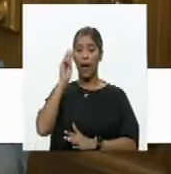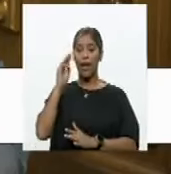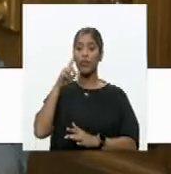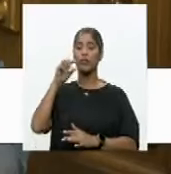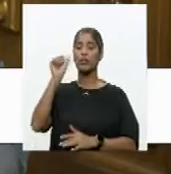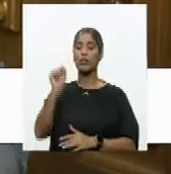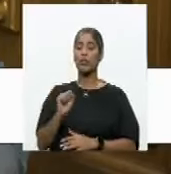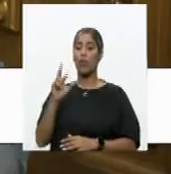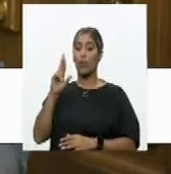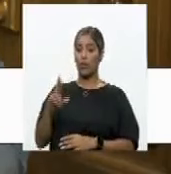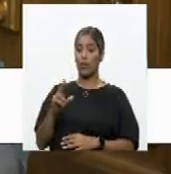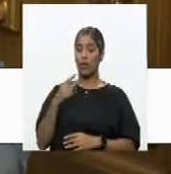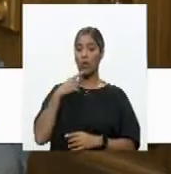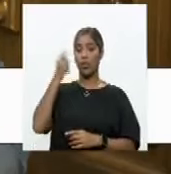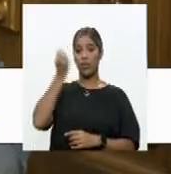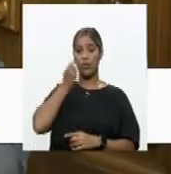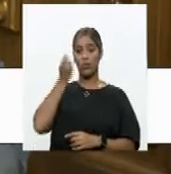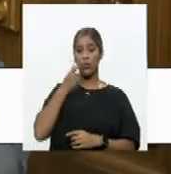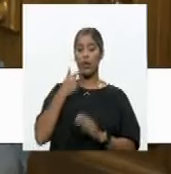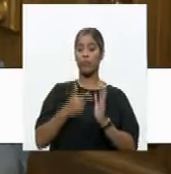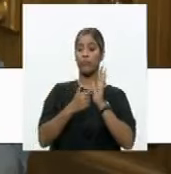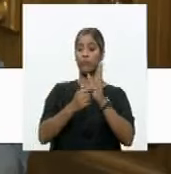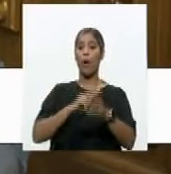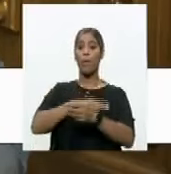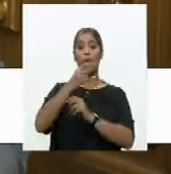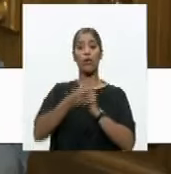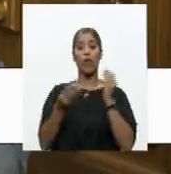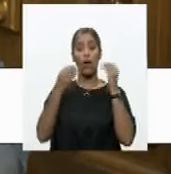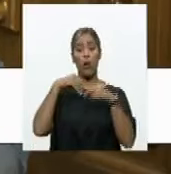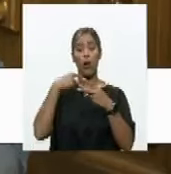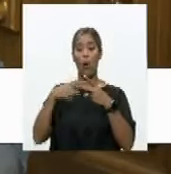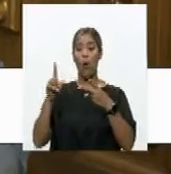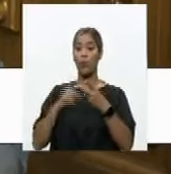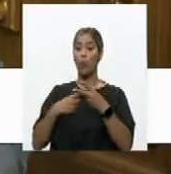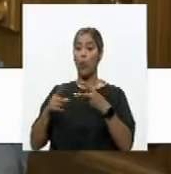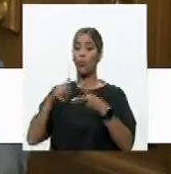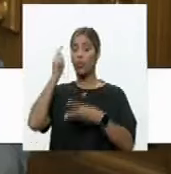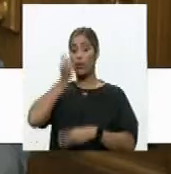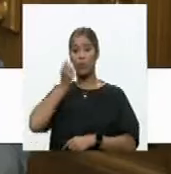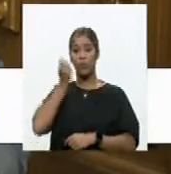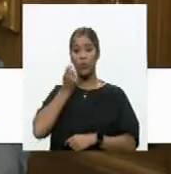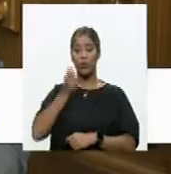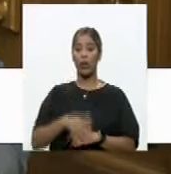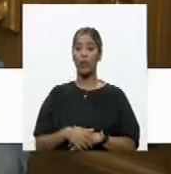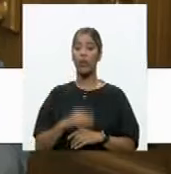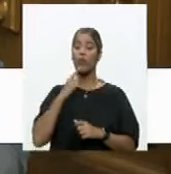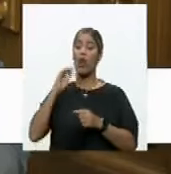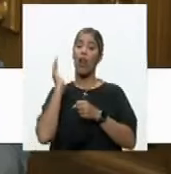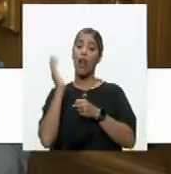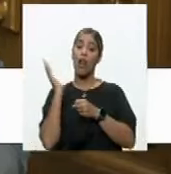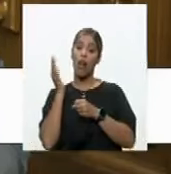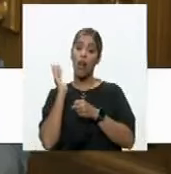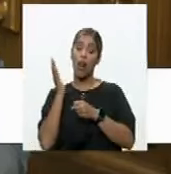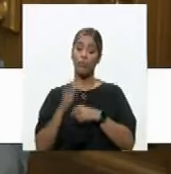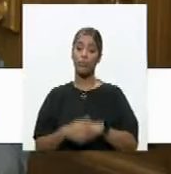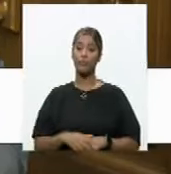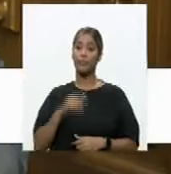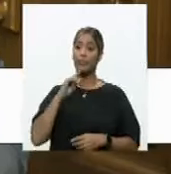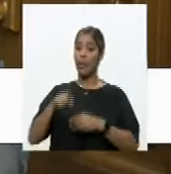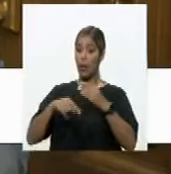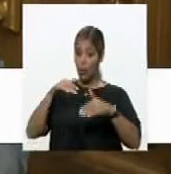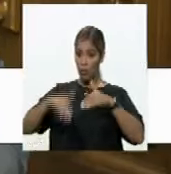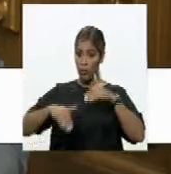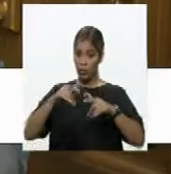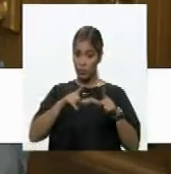Rodríguez. El diputado Edgar Artiaga presentó el proyecto de acuerdo y los diputados José Gregorio Correa y Juan Romero ejercieron el derecho de palabra. Sometido a